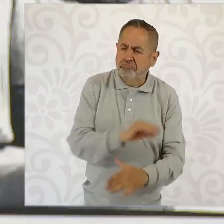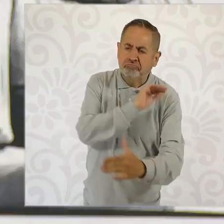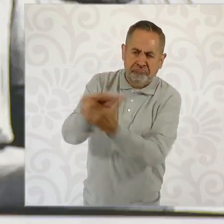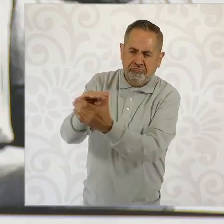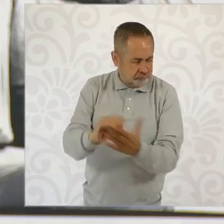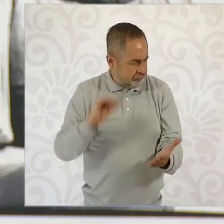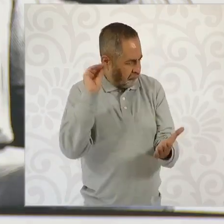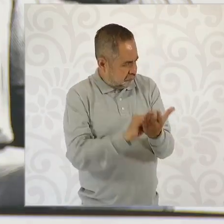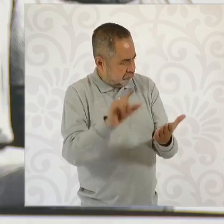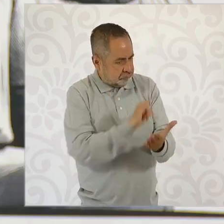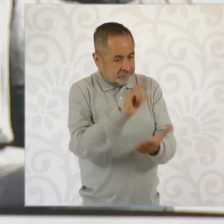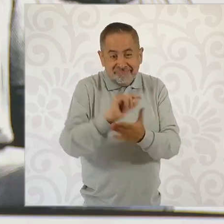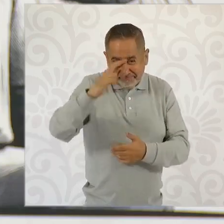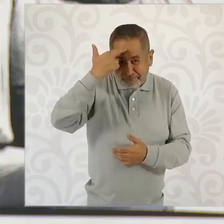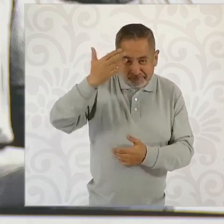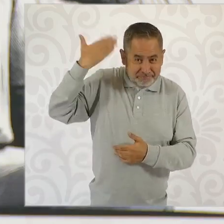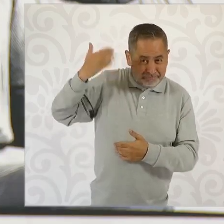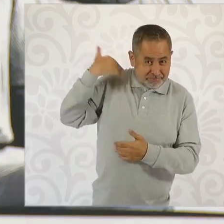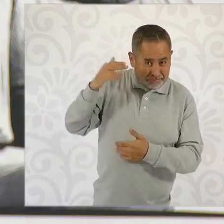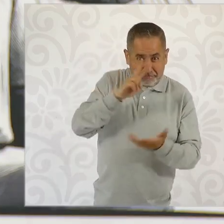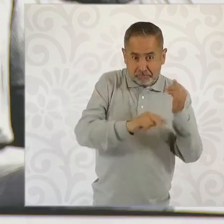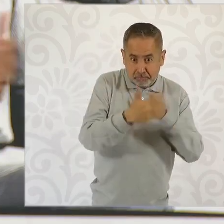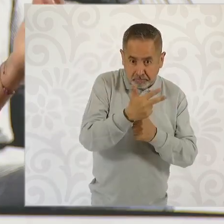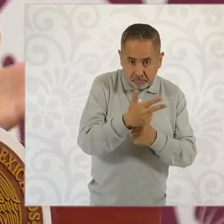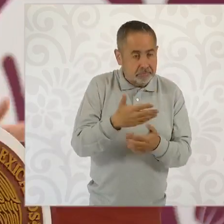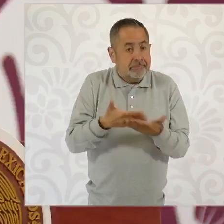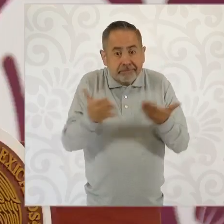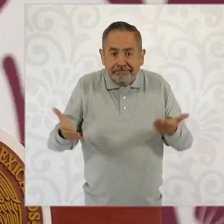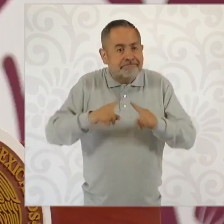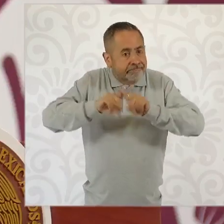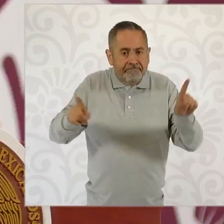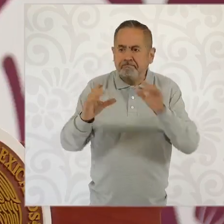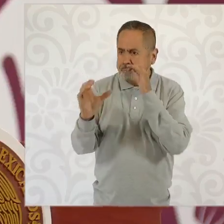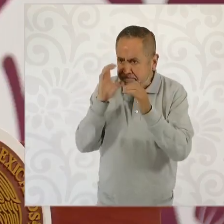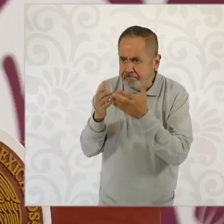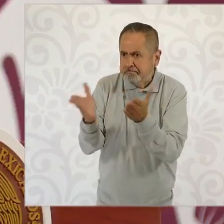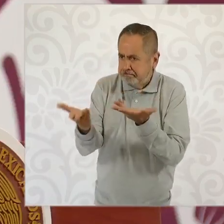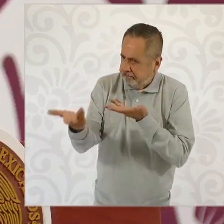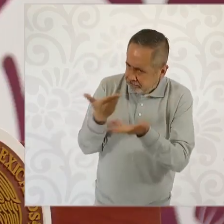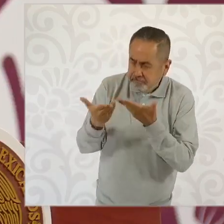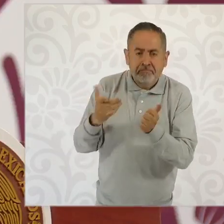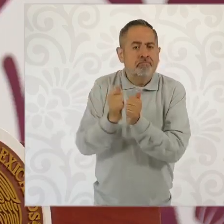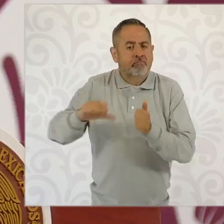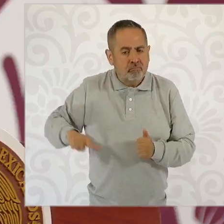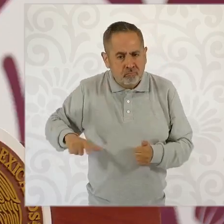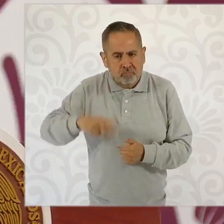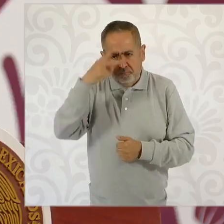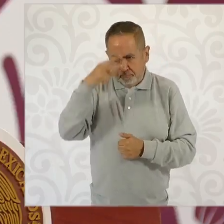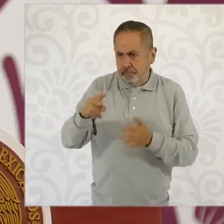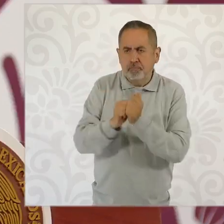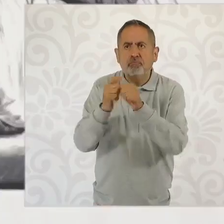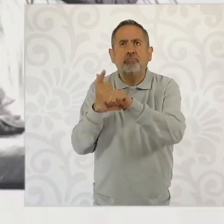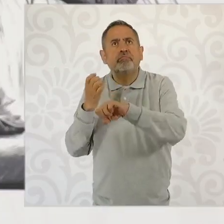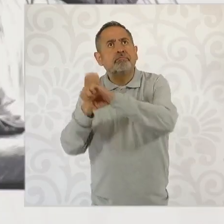no había diálogo. Y aquí está el diálogo abierto con el gobierno de la República, con los